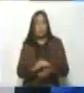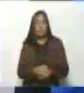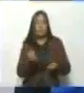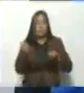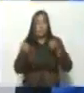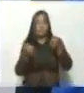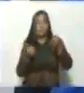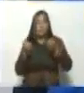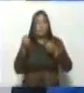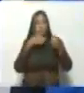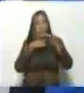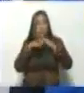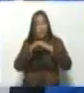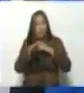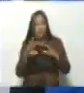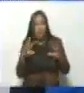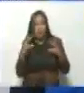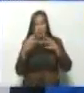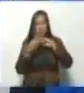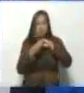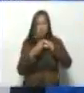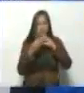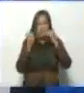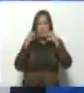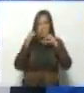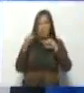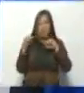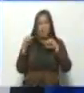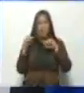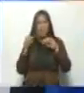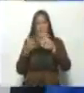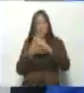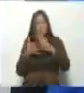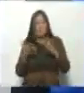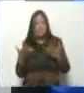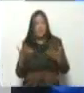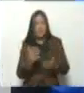Camiones del barrio se ajustan, se preparan para